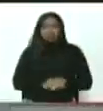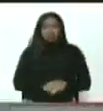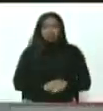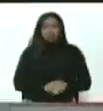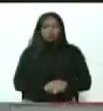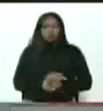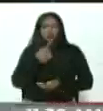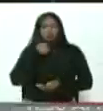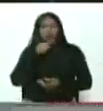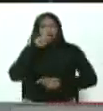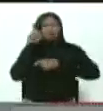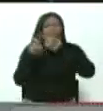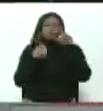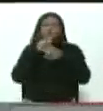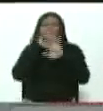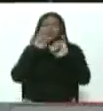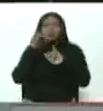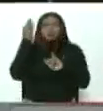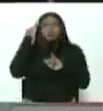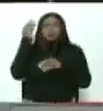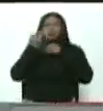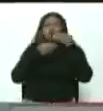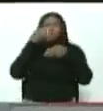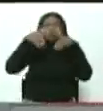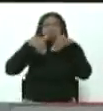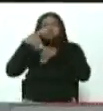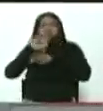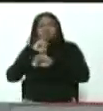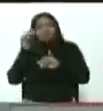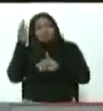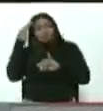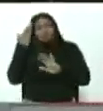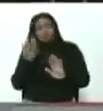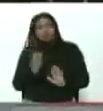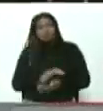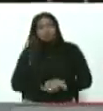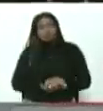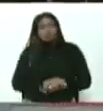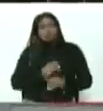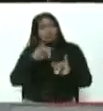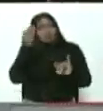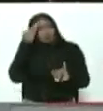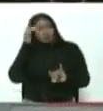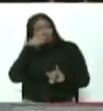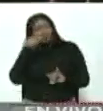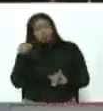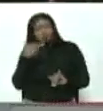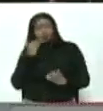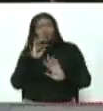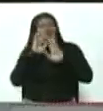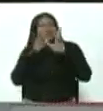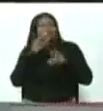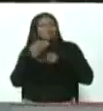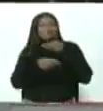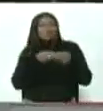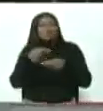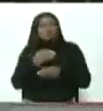Yo les voy a preguntar, ¿ya ustedes saben cómo votar? ¿Ya saben? Échenme el cuento para ver qué.